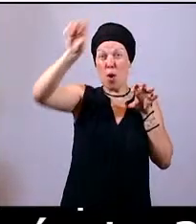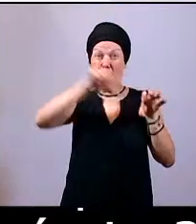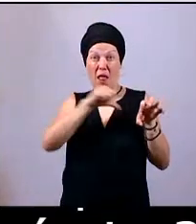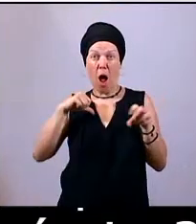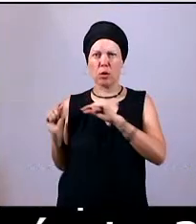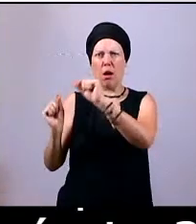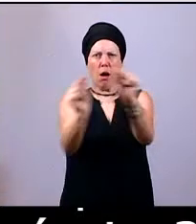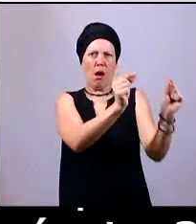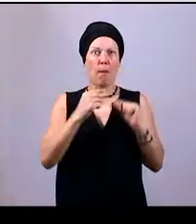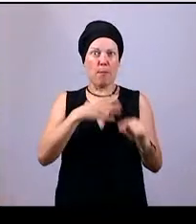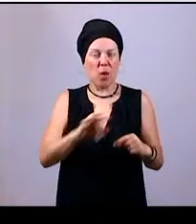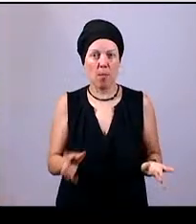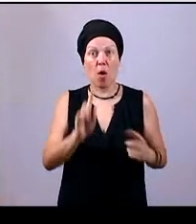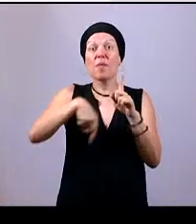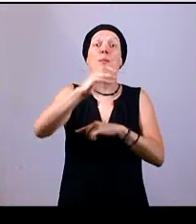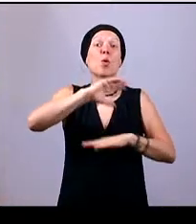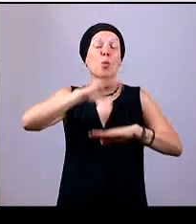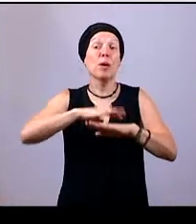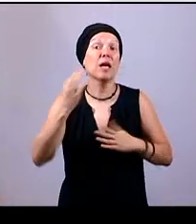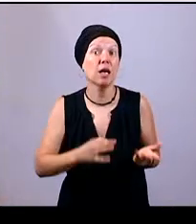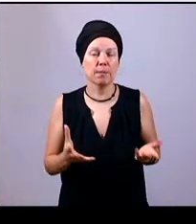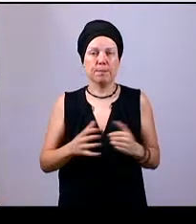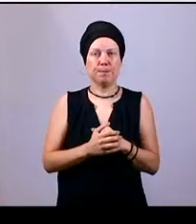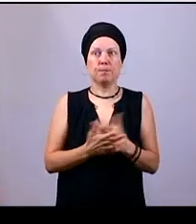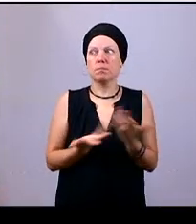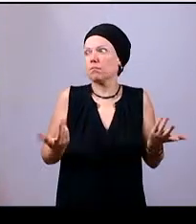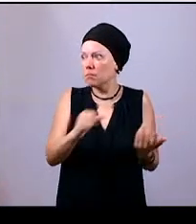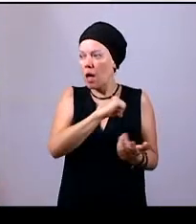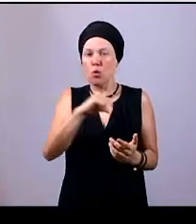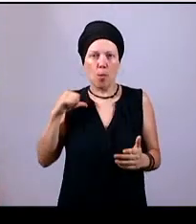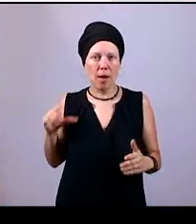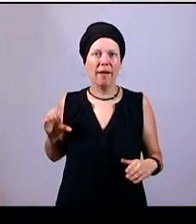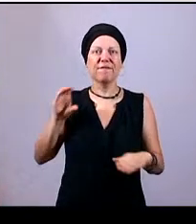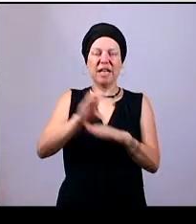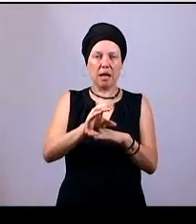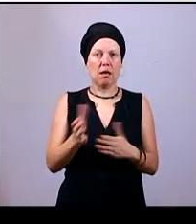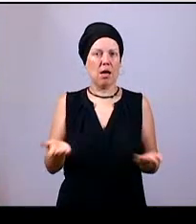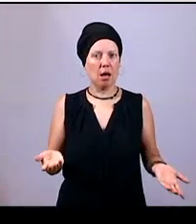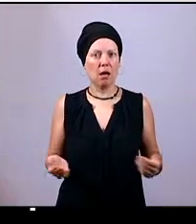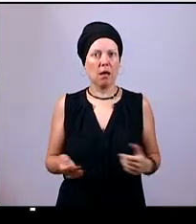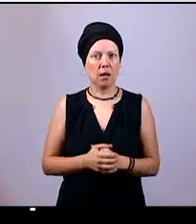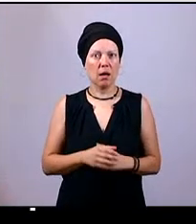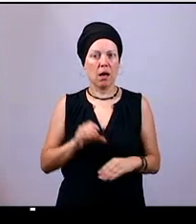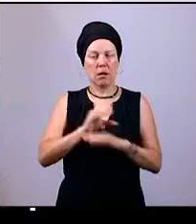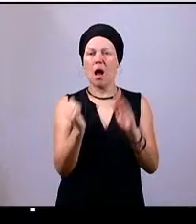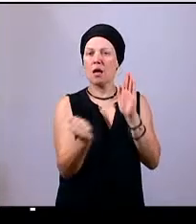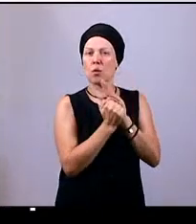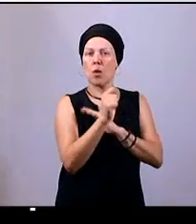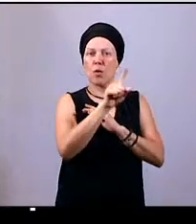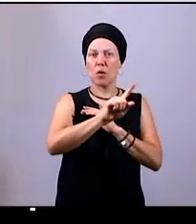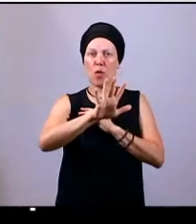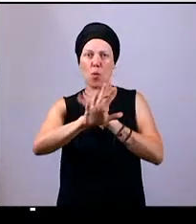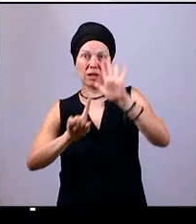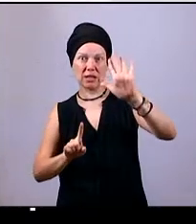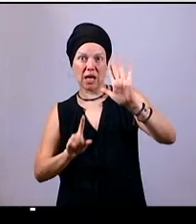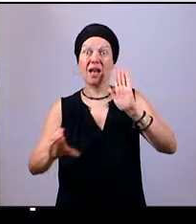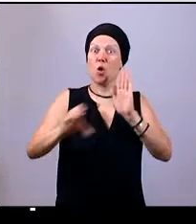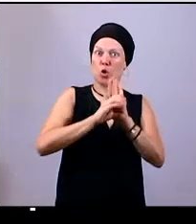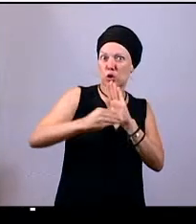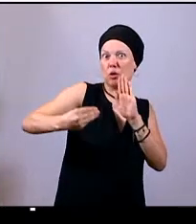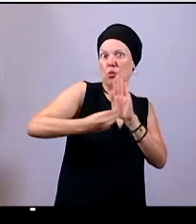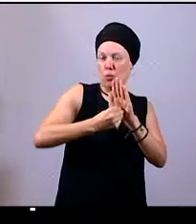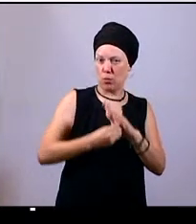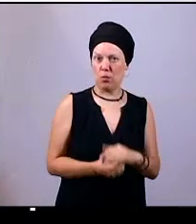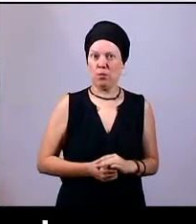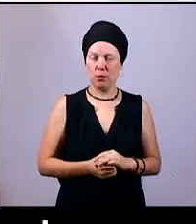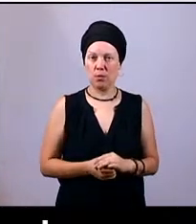qué tiene que cumplir después? Pues tiene que cumplir con la autonomía financiera que se establece en el artículo 156 de la Constitución